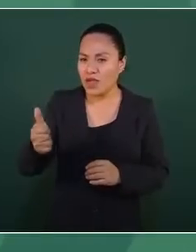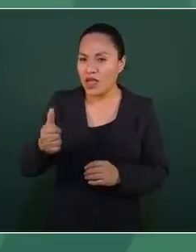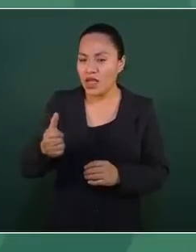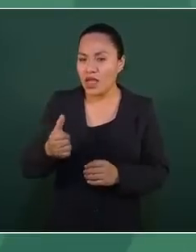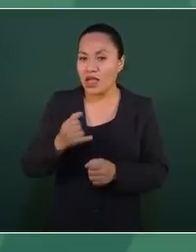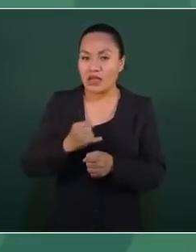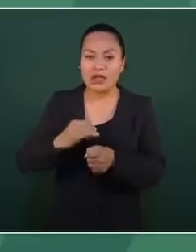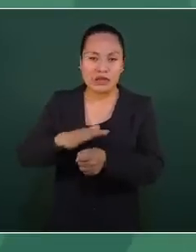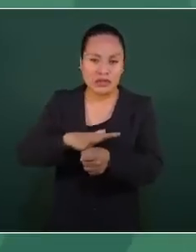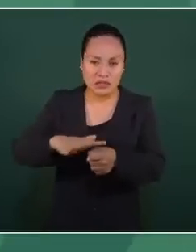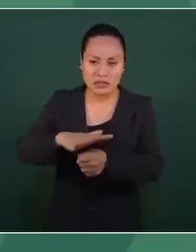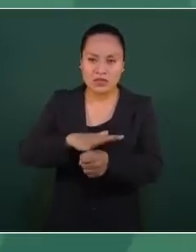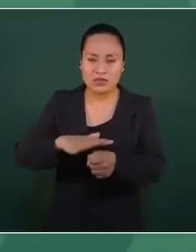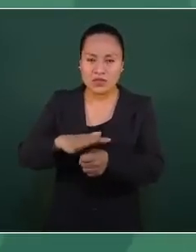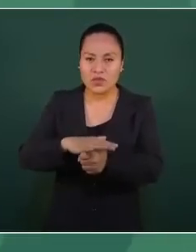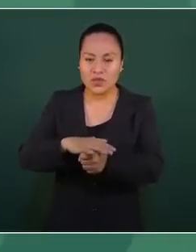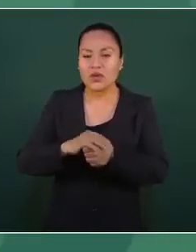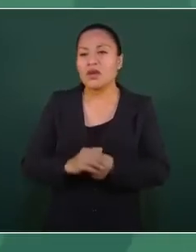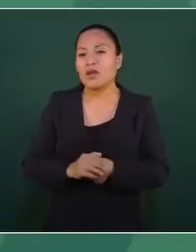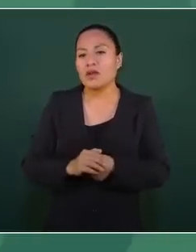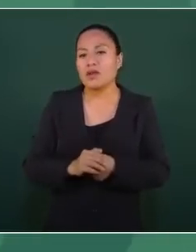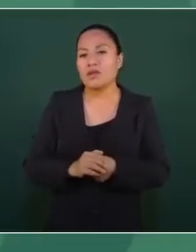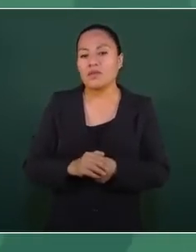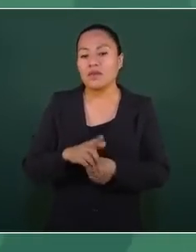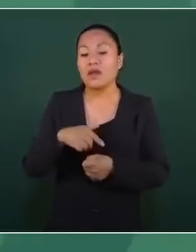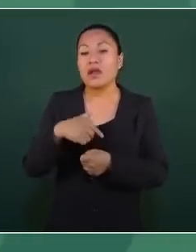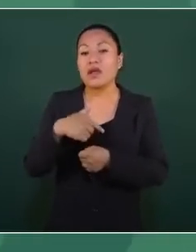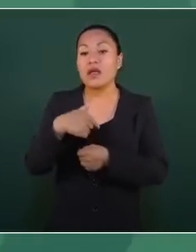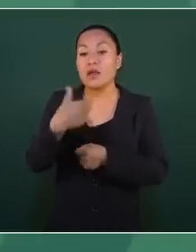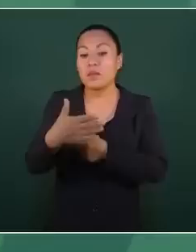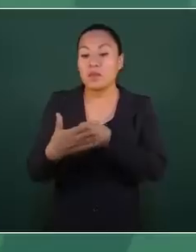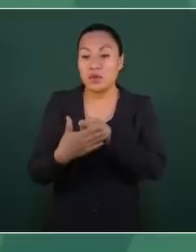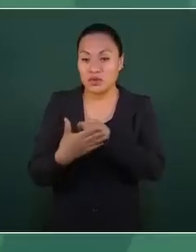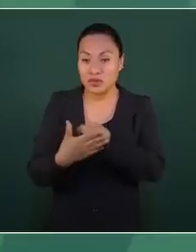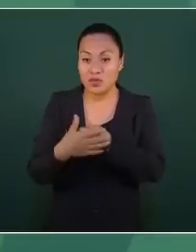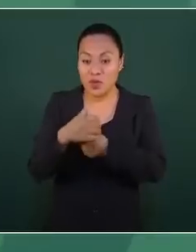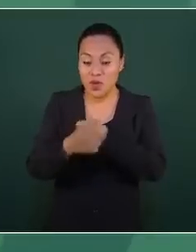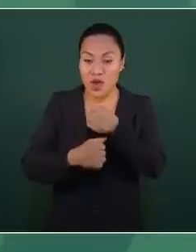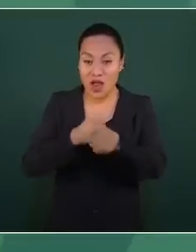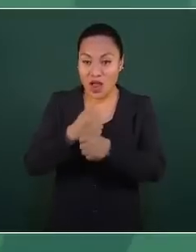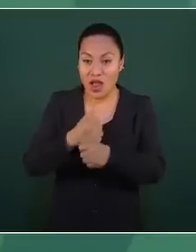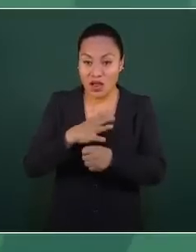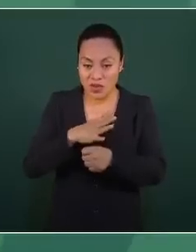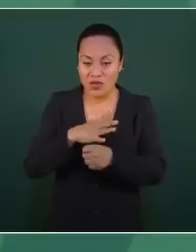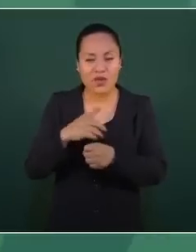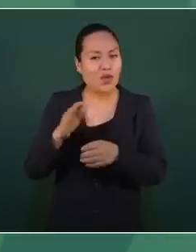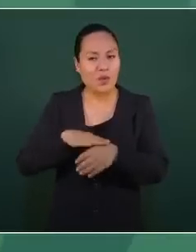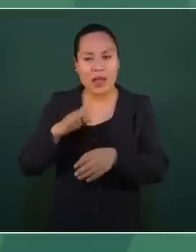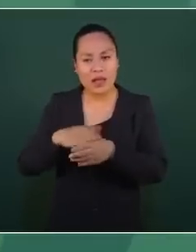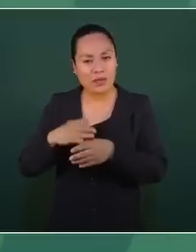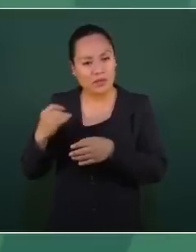Para finales del año próximo también tenemos ya terminado la ampliación a Cayucan.